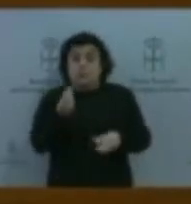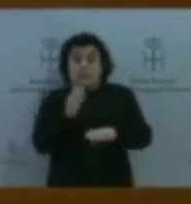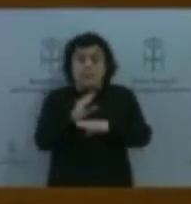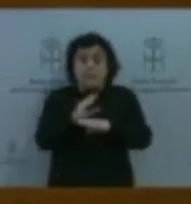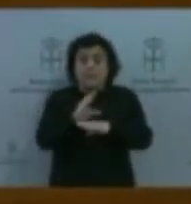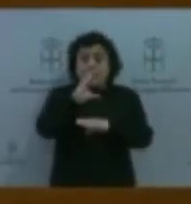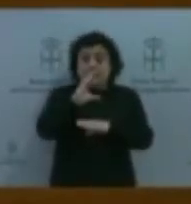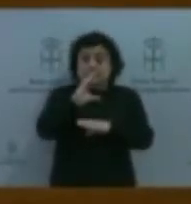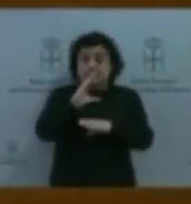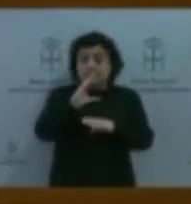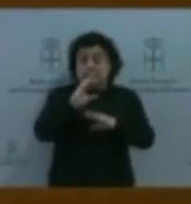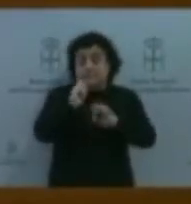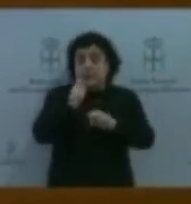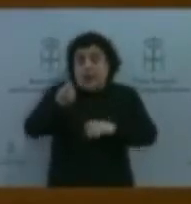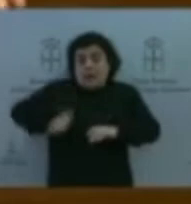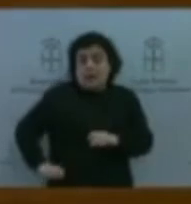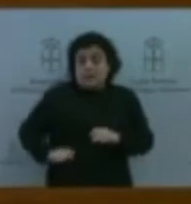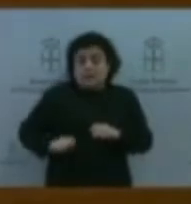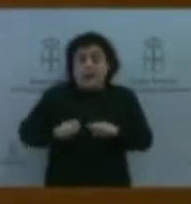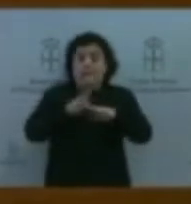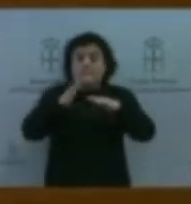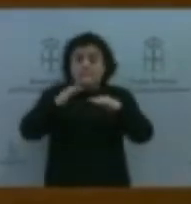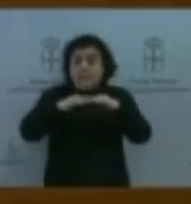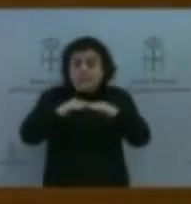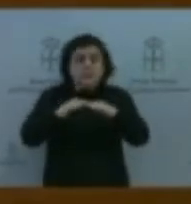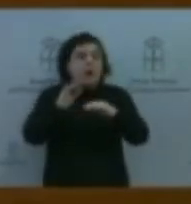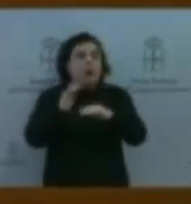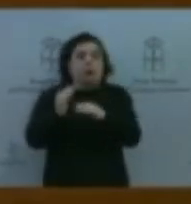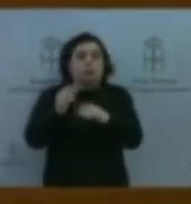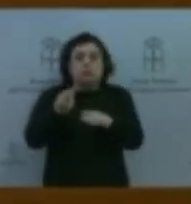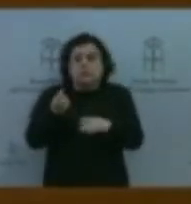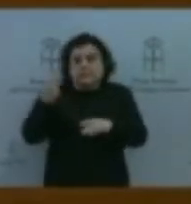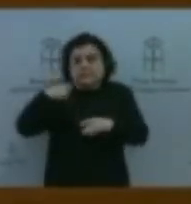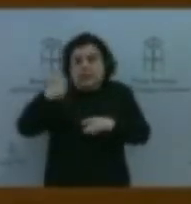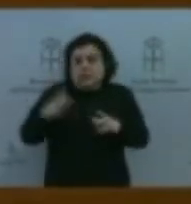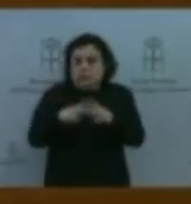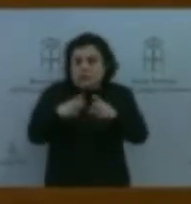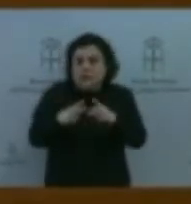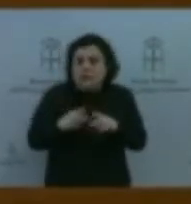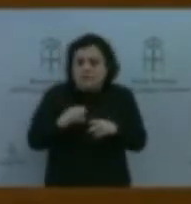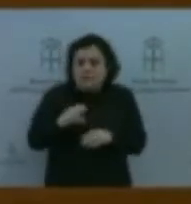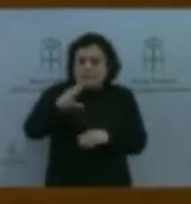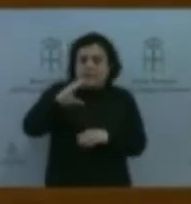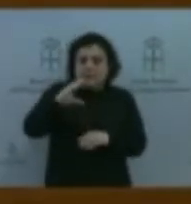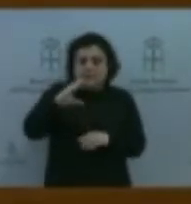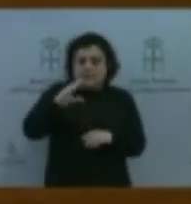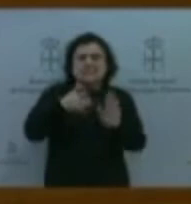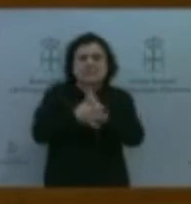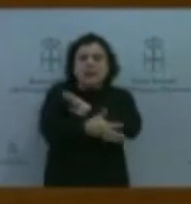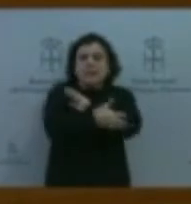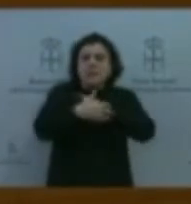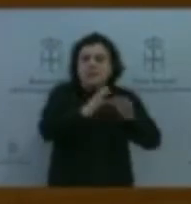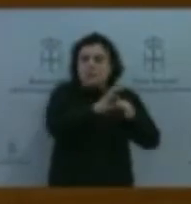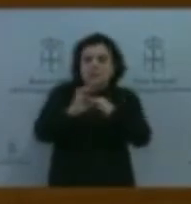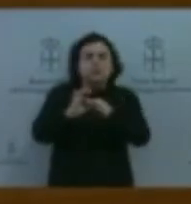vital, que no sea una renta de pobreza, sino que permita mejorar sus condiciones. A la extensión a los menores de